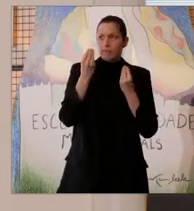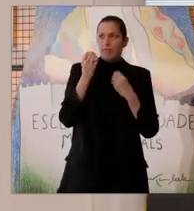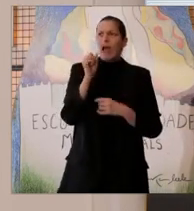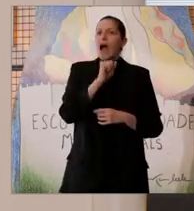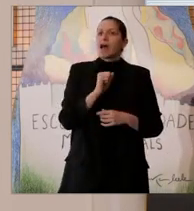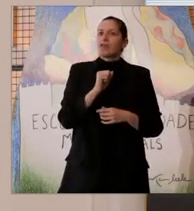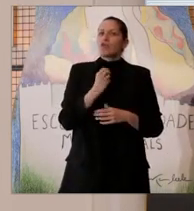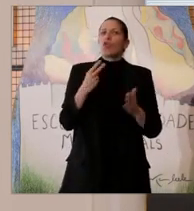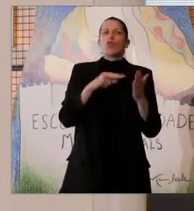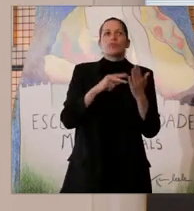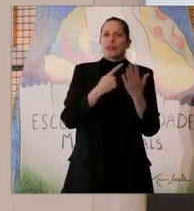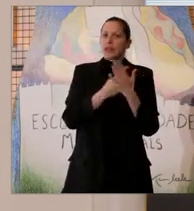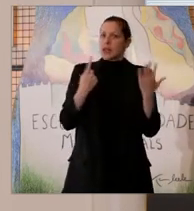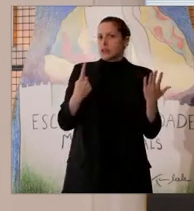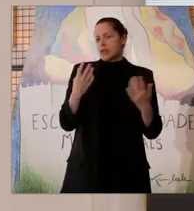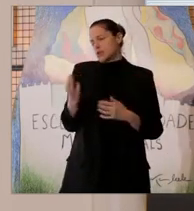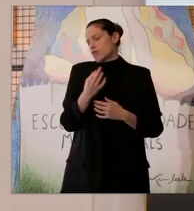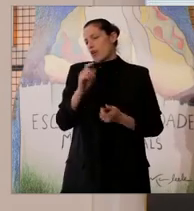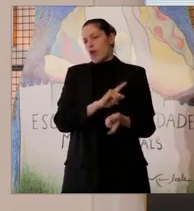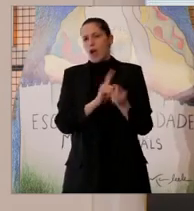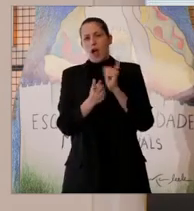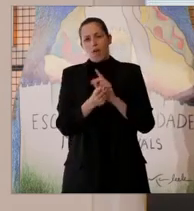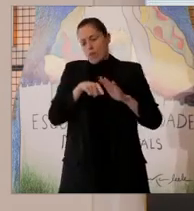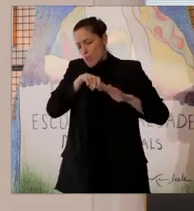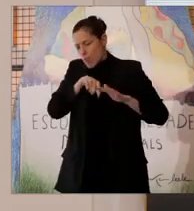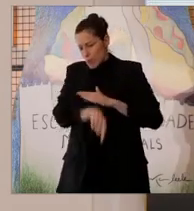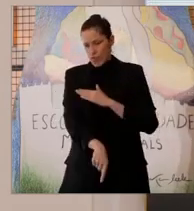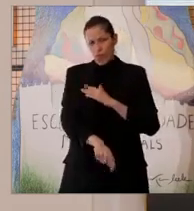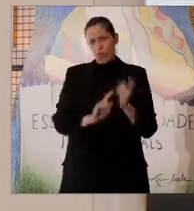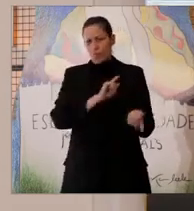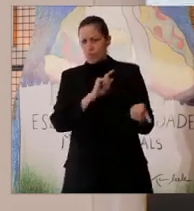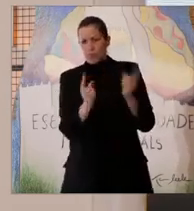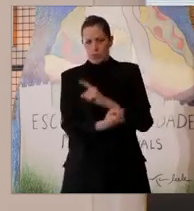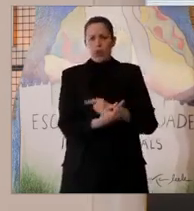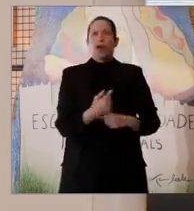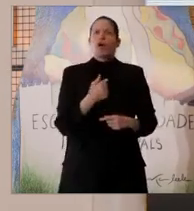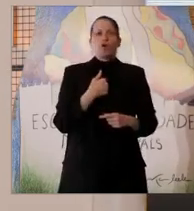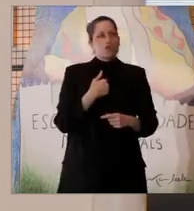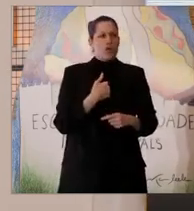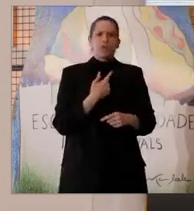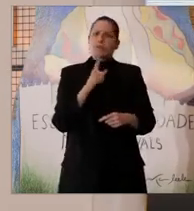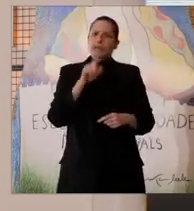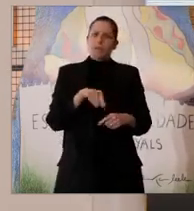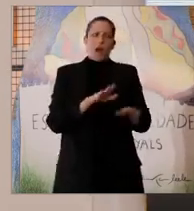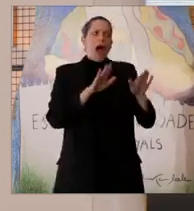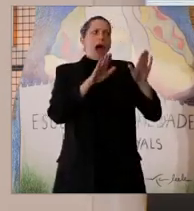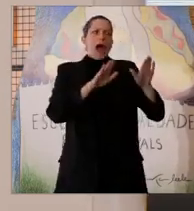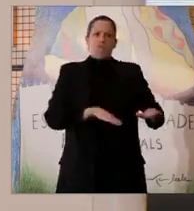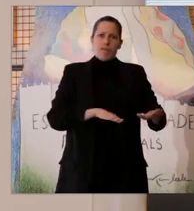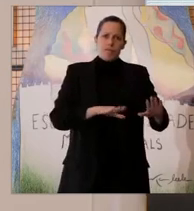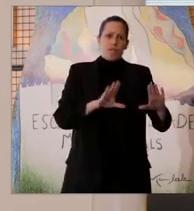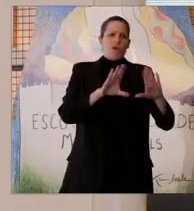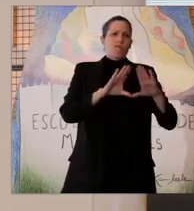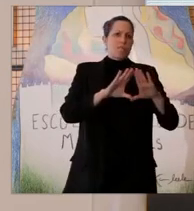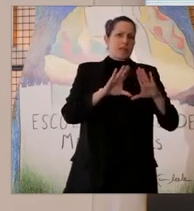problema yo que también estoy muy a favor del feminismo de camiseta por si por ahí pillas a alguna que se queda